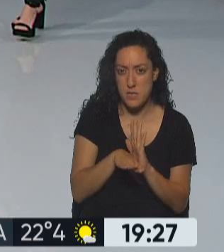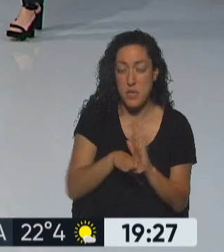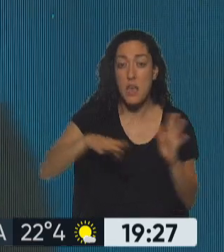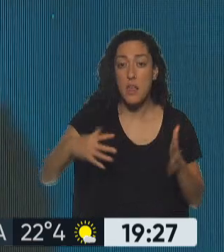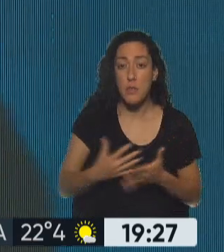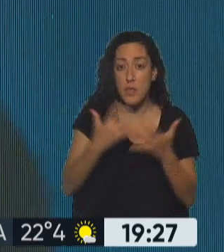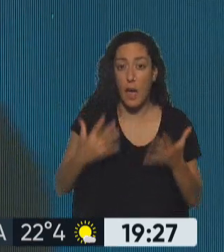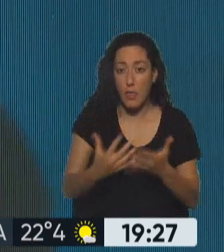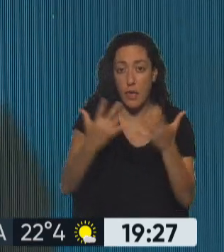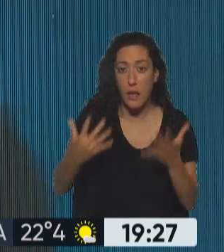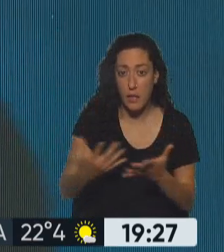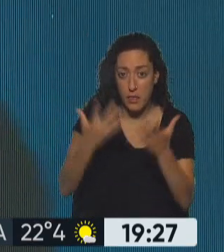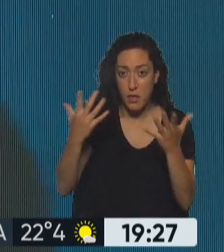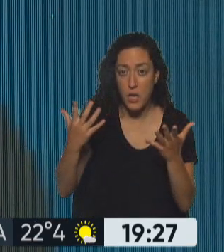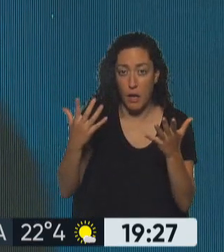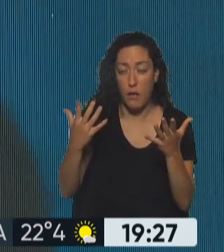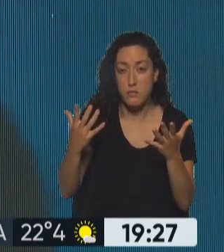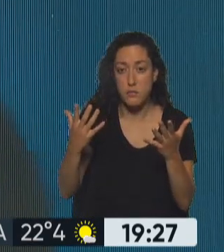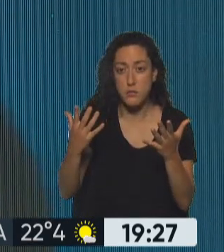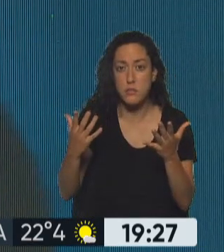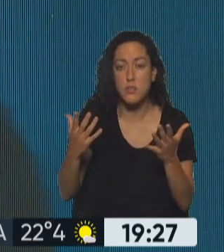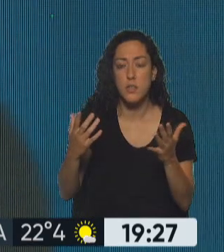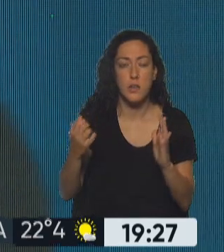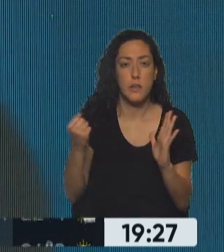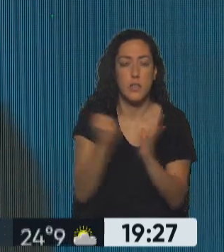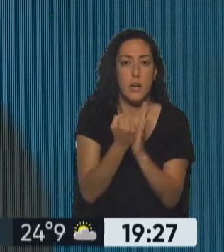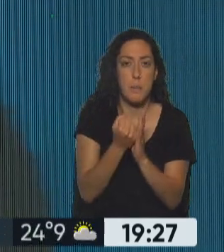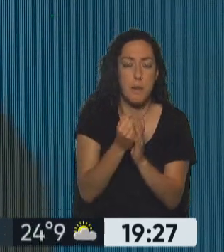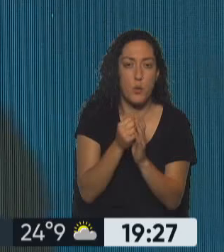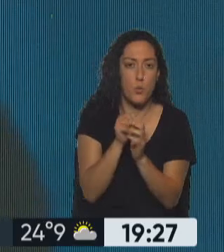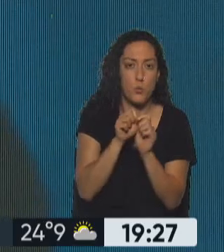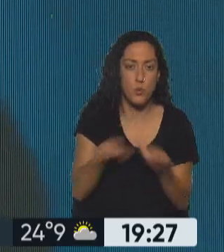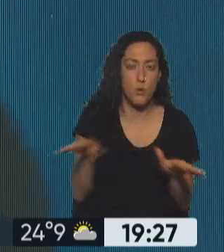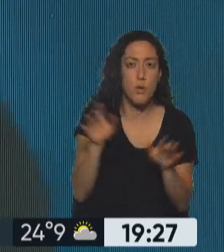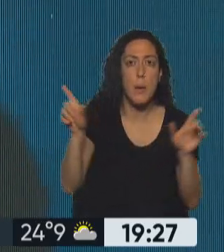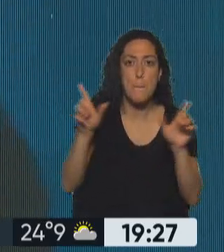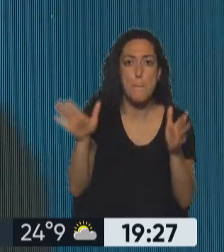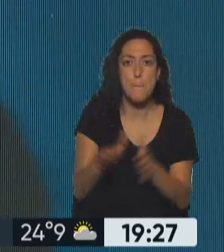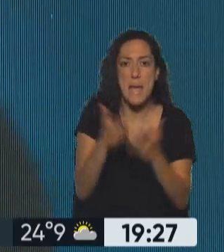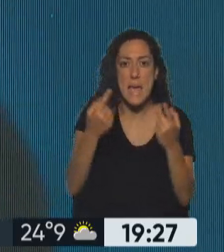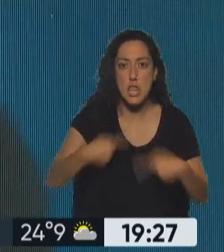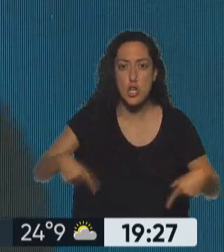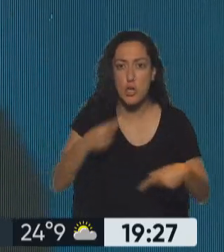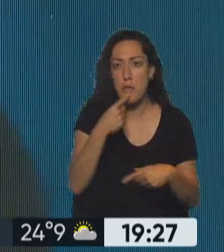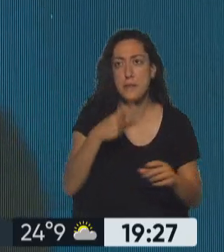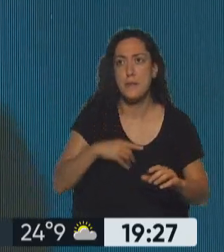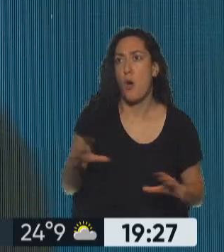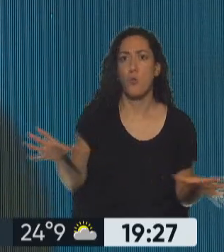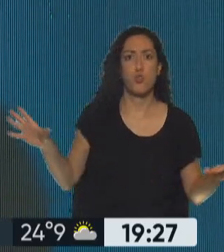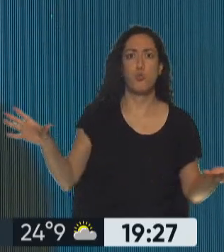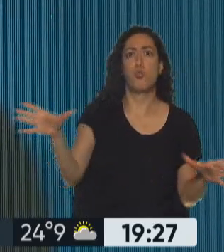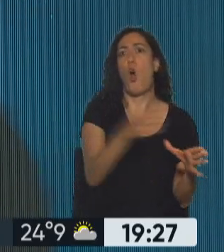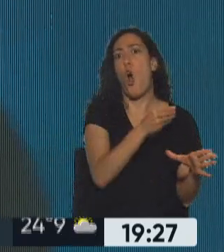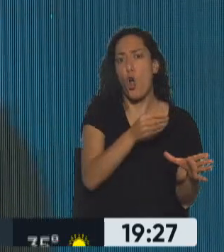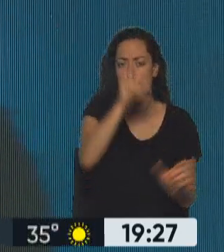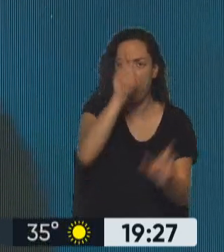días hubo, digamos, una repercusión en determinados medios de comunicación que estigmatizaba a todo el grupo de